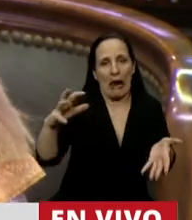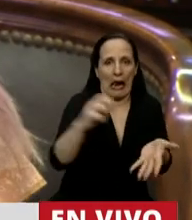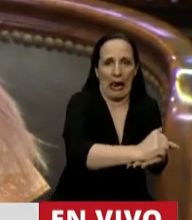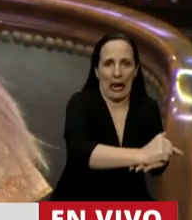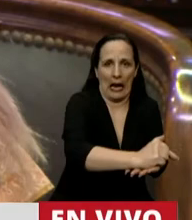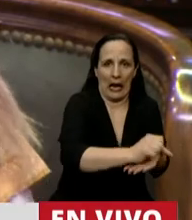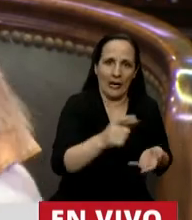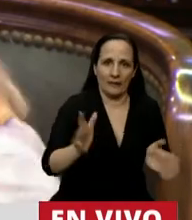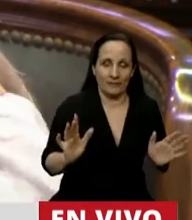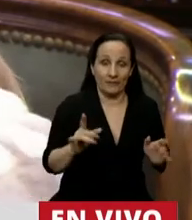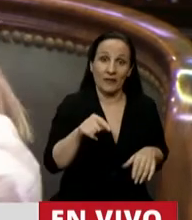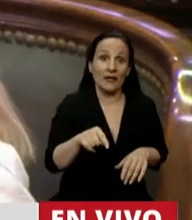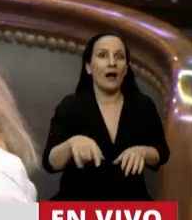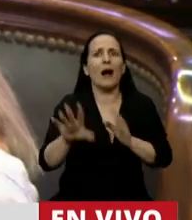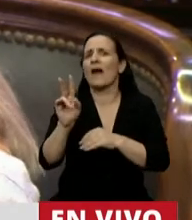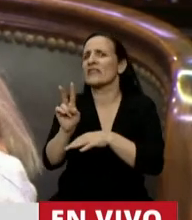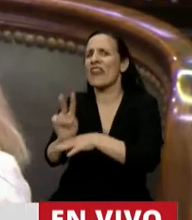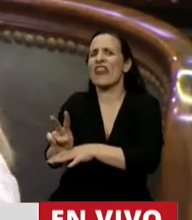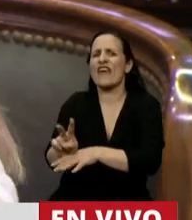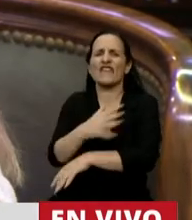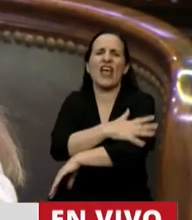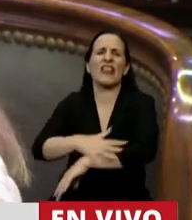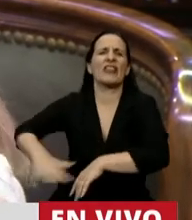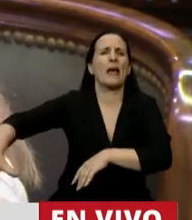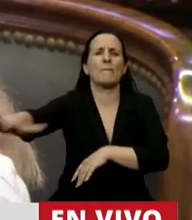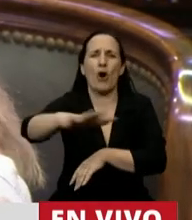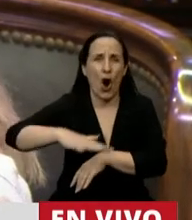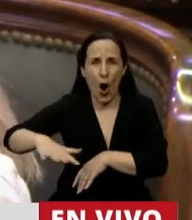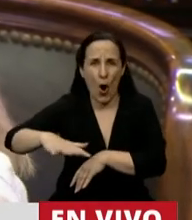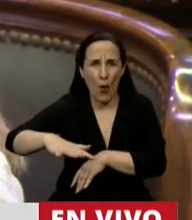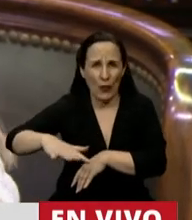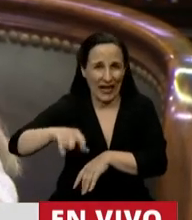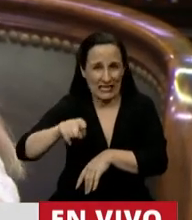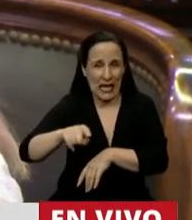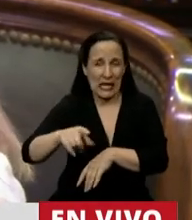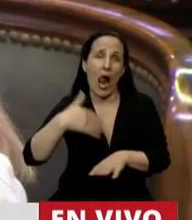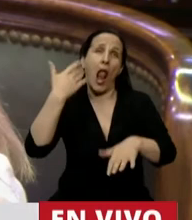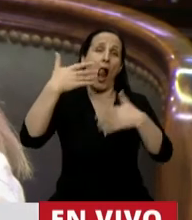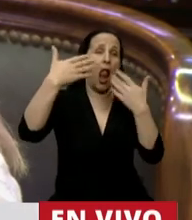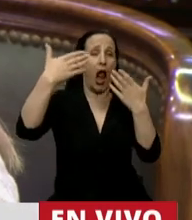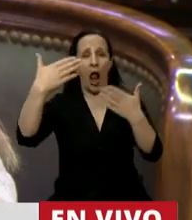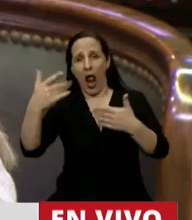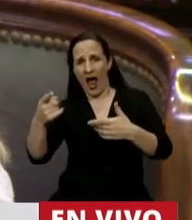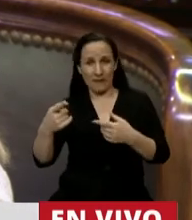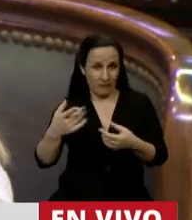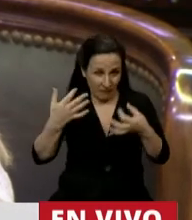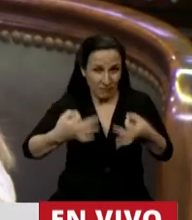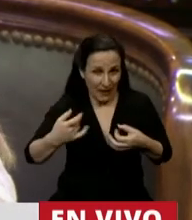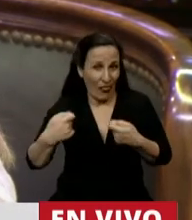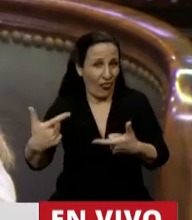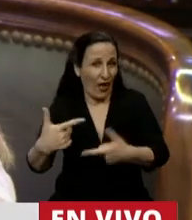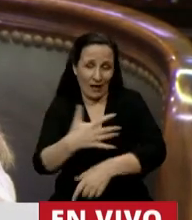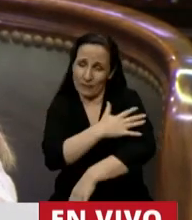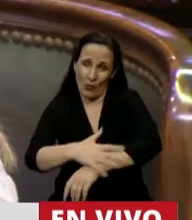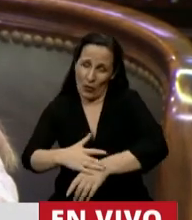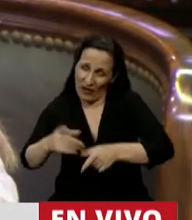invierten. Así defienden a los pobres los justicieros del paraíso populista, garantizándoles pobreza por un largo